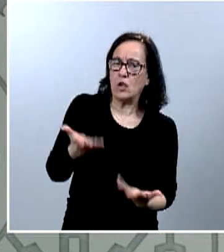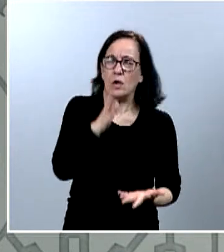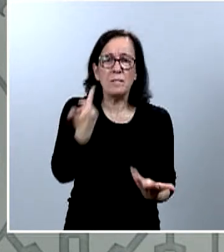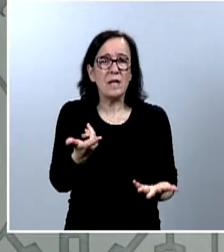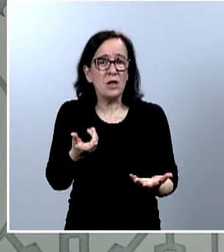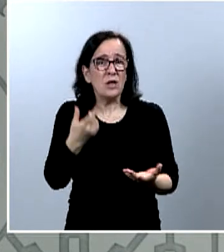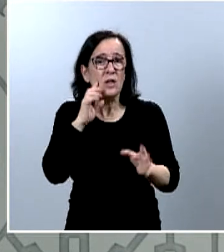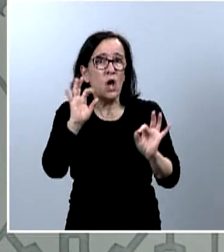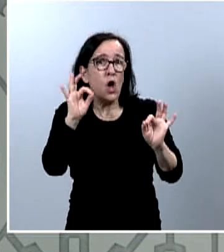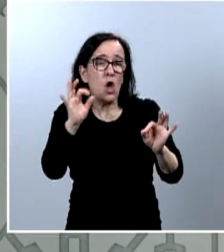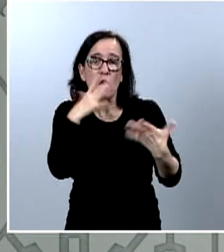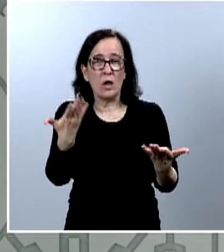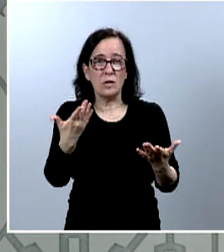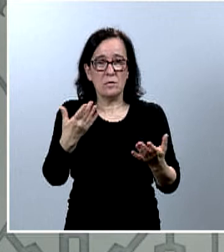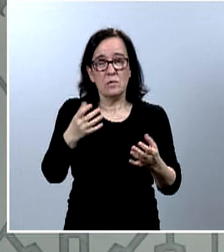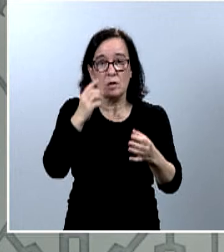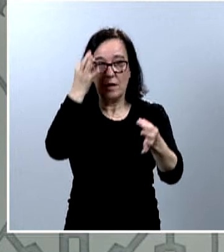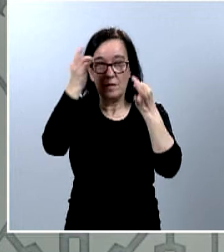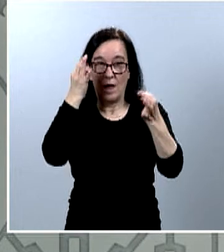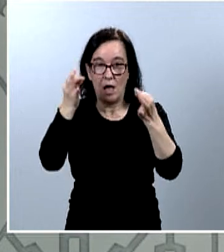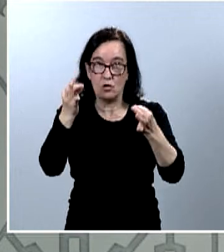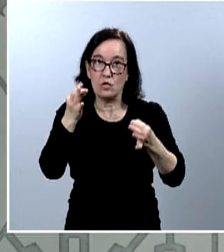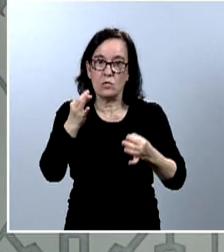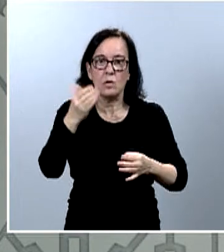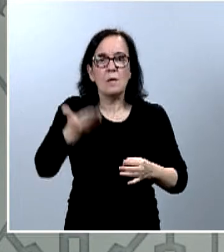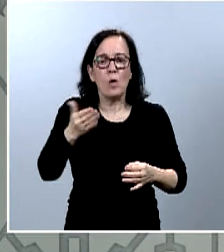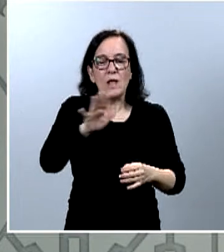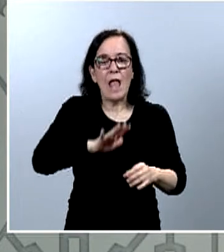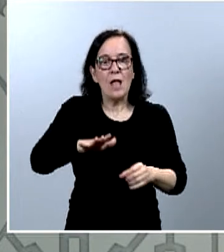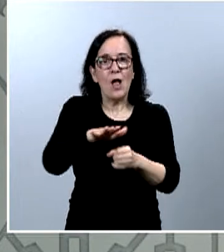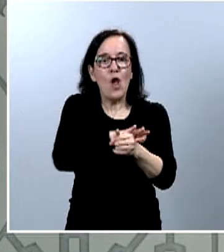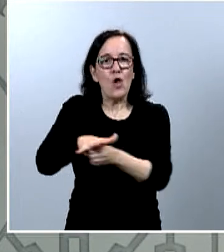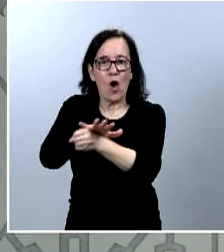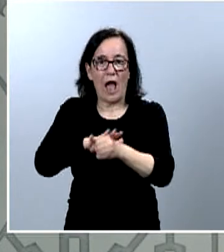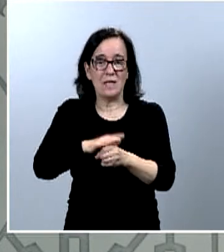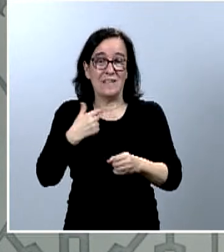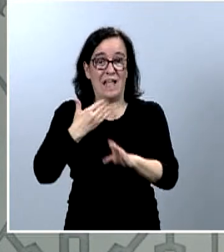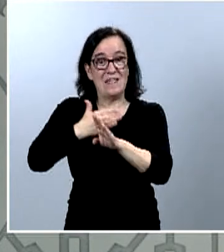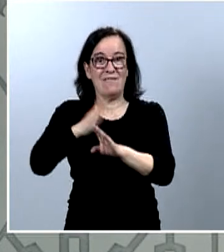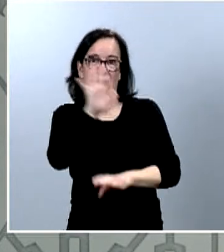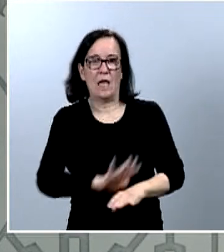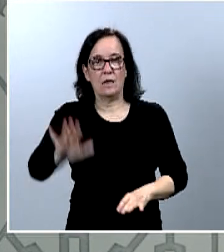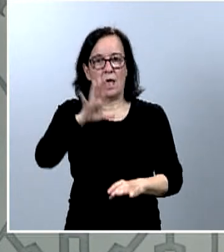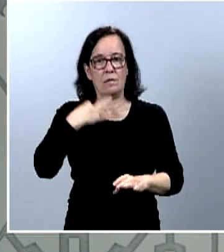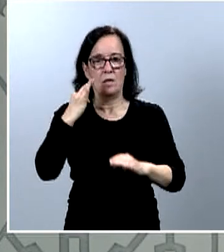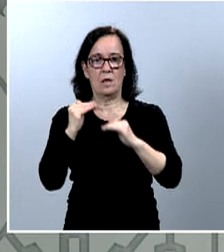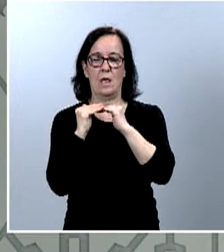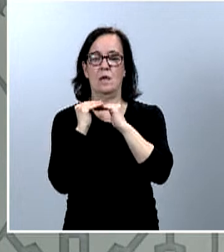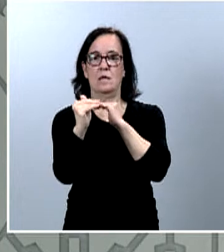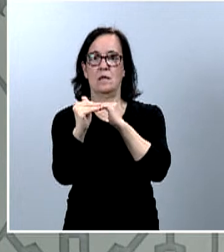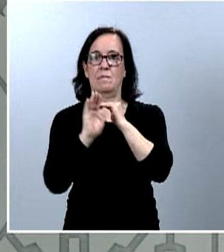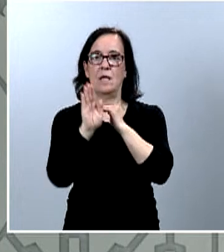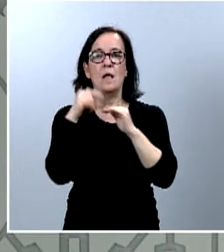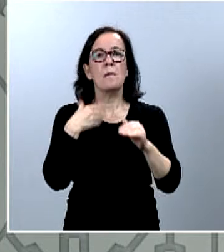son mucho más importantes a nivel local que a nivel nacional. A nivel nacional queremos un poco más de estabilidad en las series y por lo tanto pedimos a aquellos que